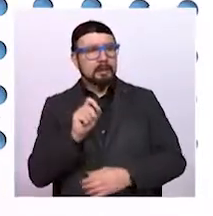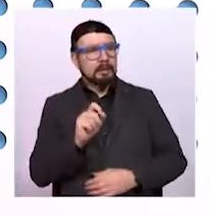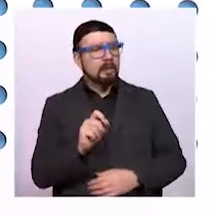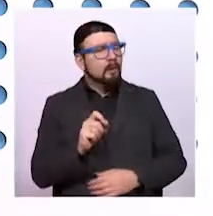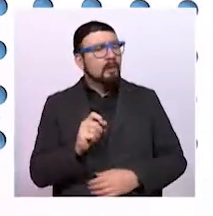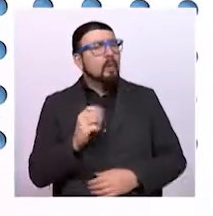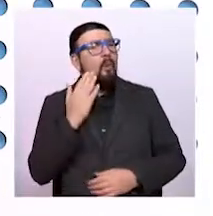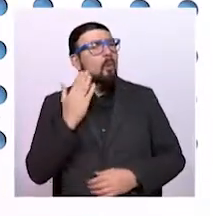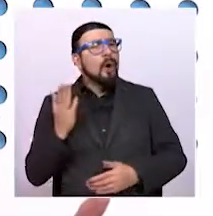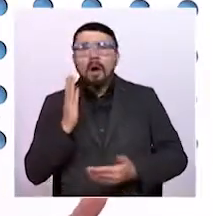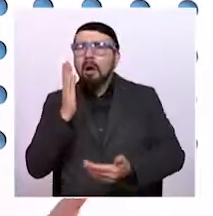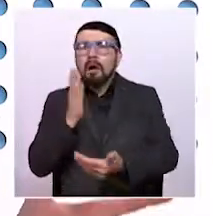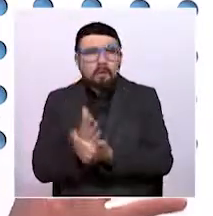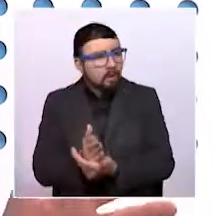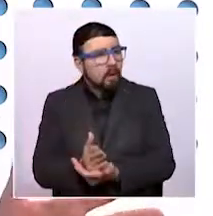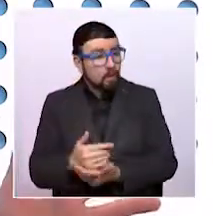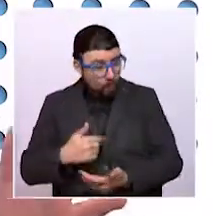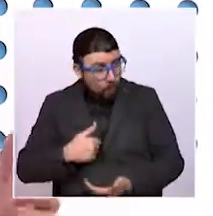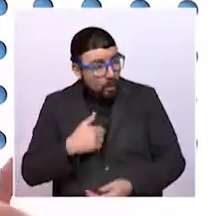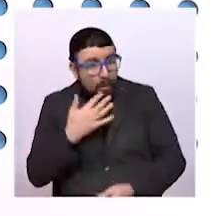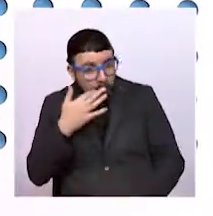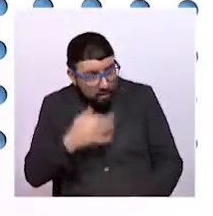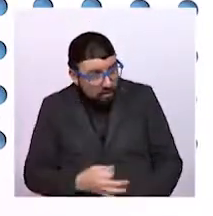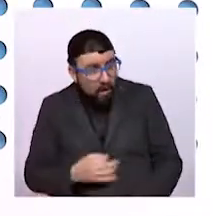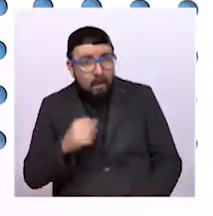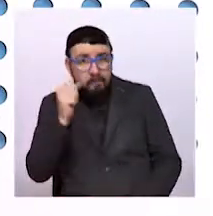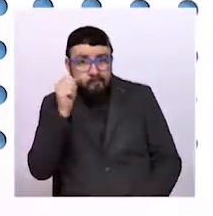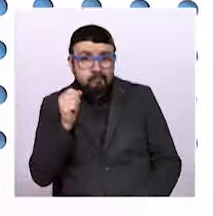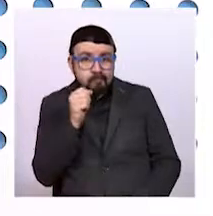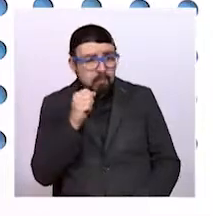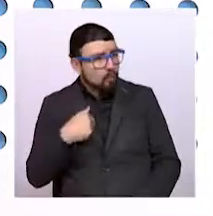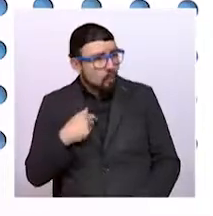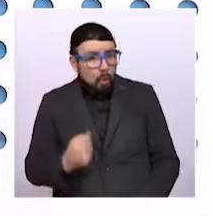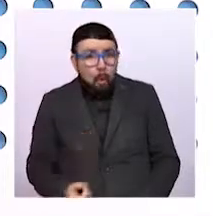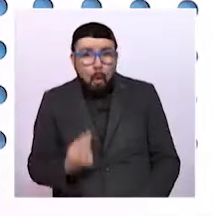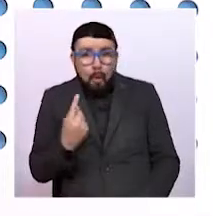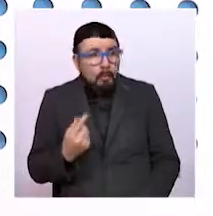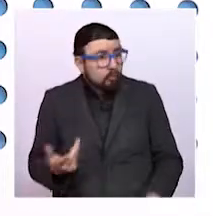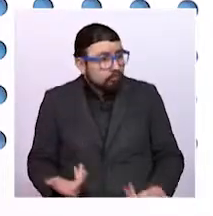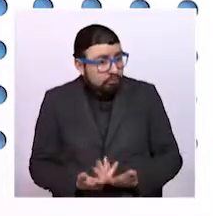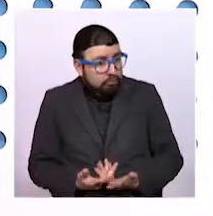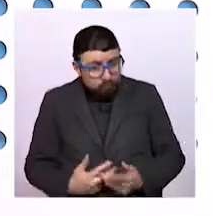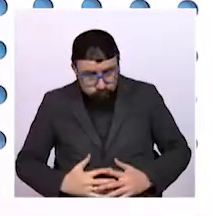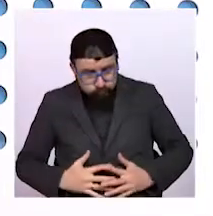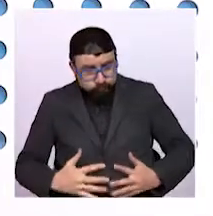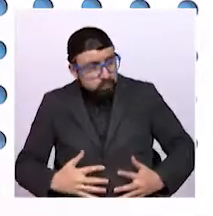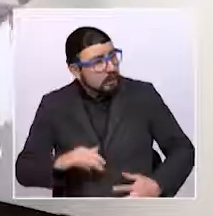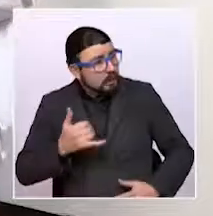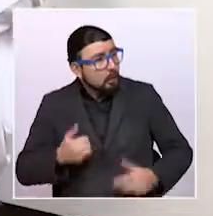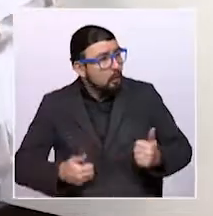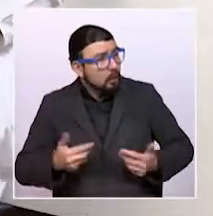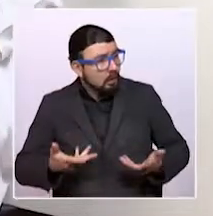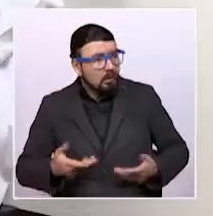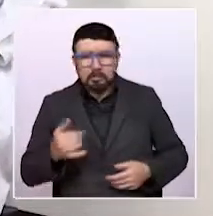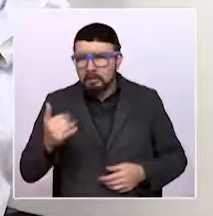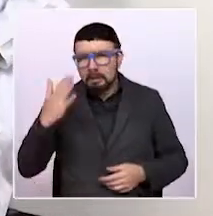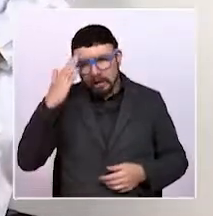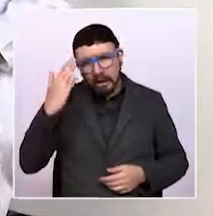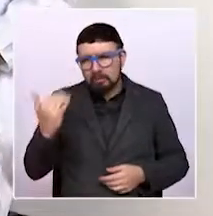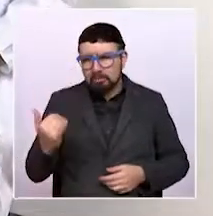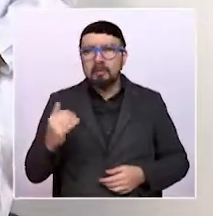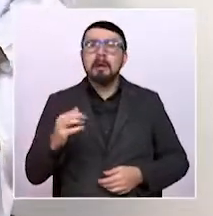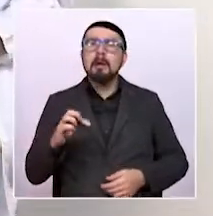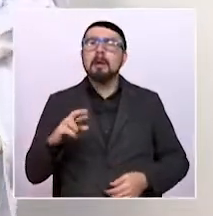consultar si estoy en mi embarazo y me sucede pues ya hablamos por ejemplo la perfilando a los síntomas